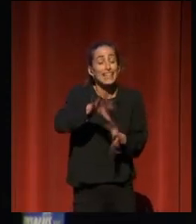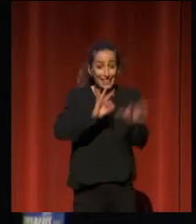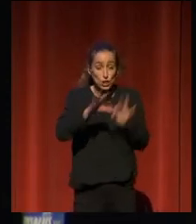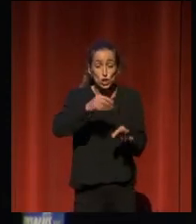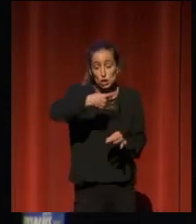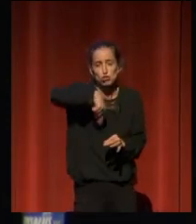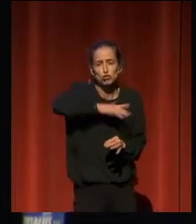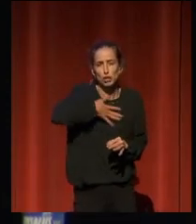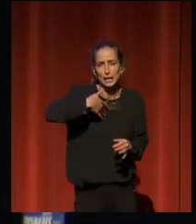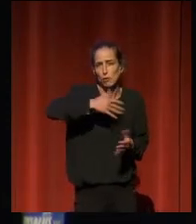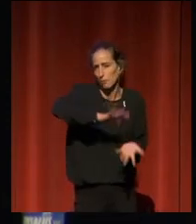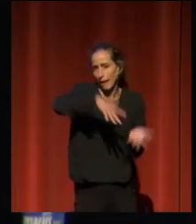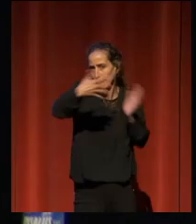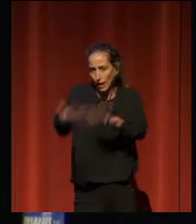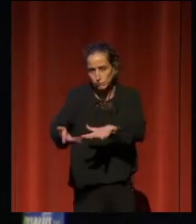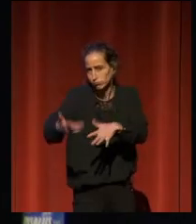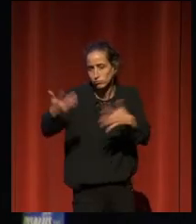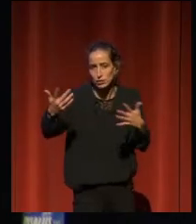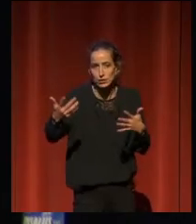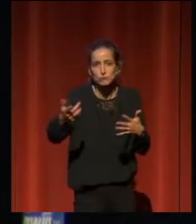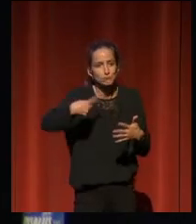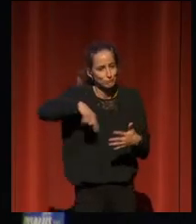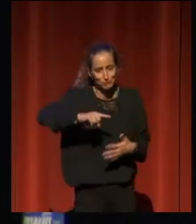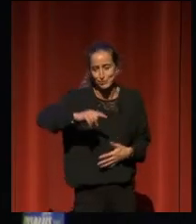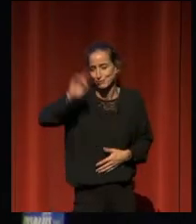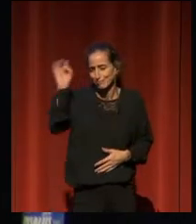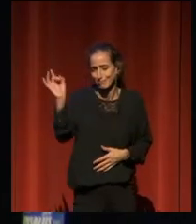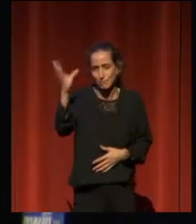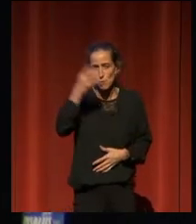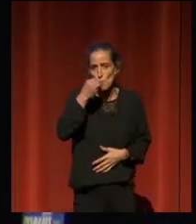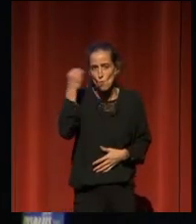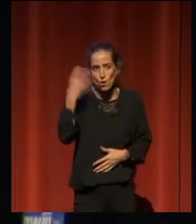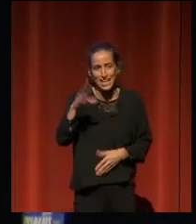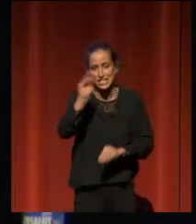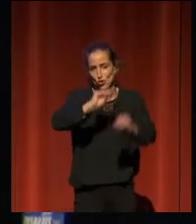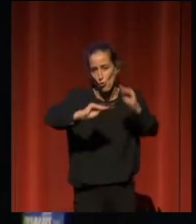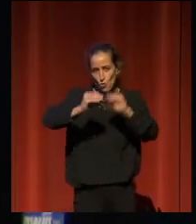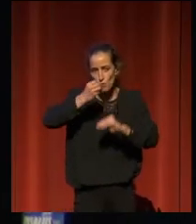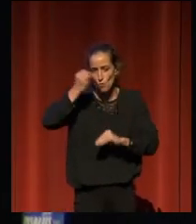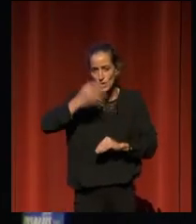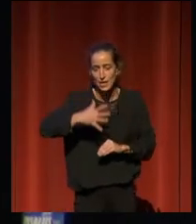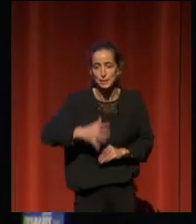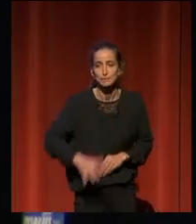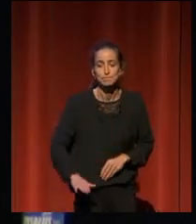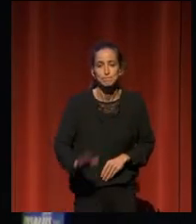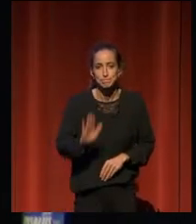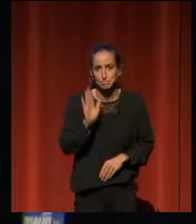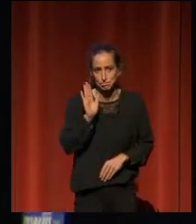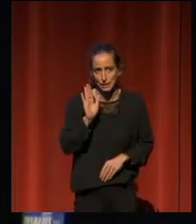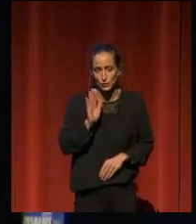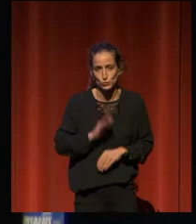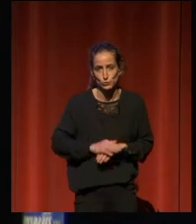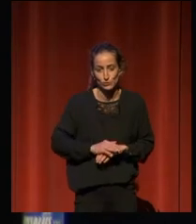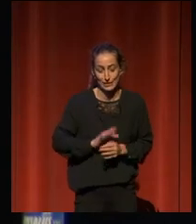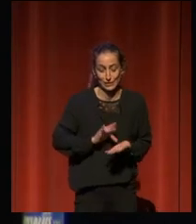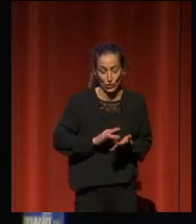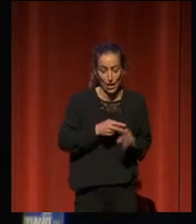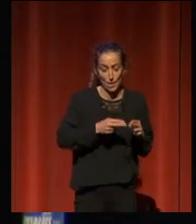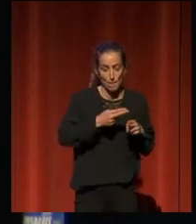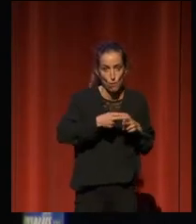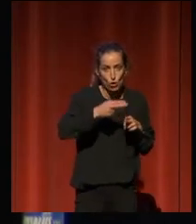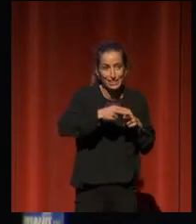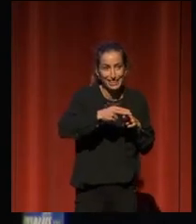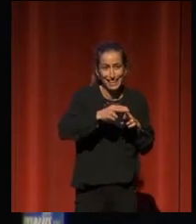nos ocurren buenas ideas y buenas soluciones sin embargo la implantación de políticas